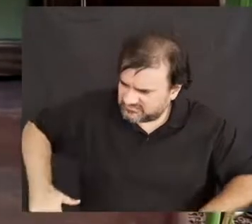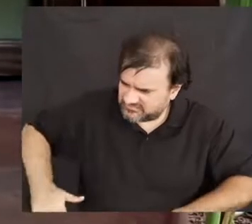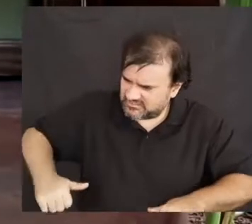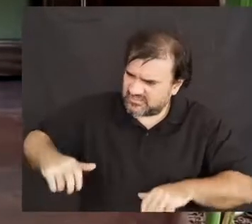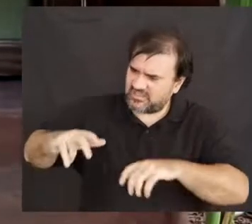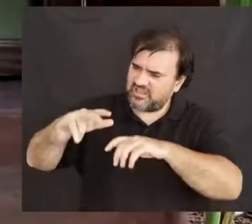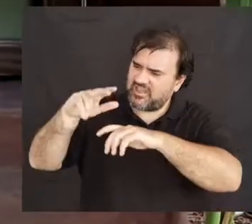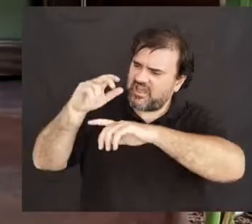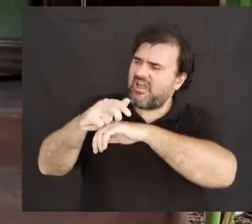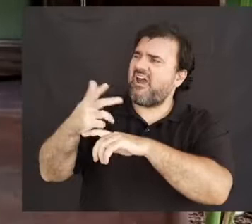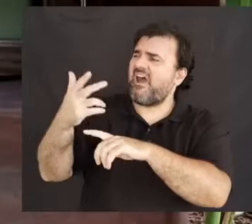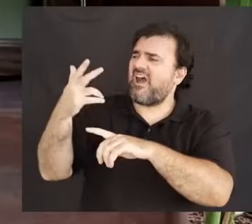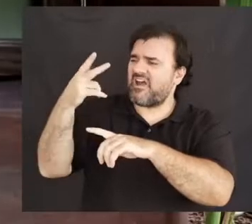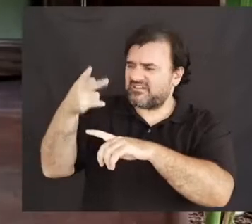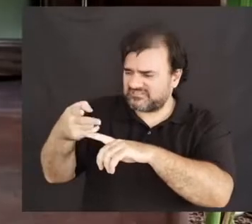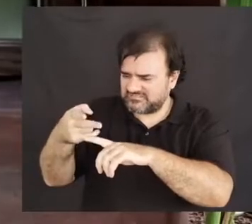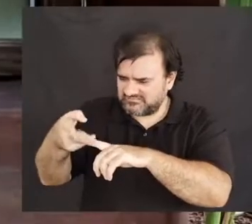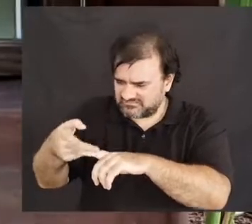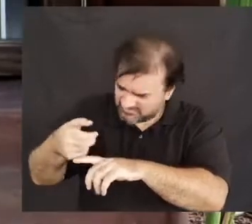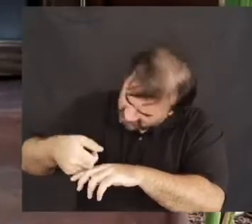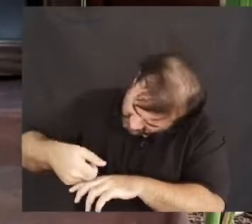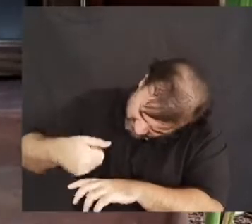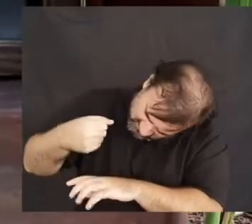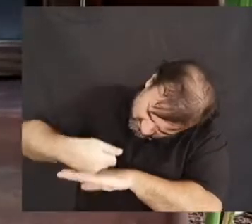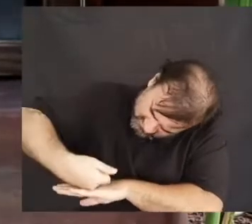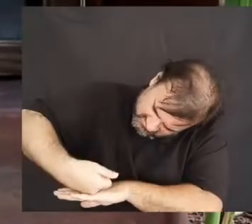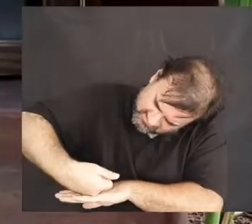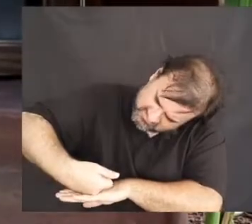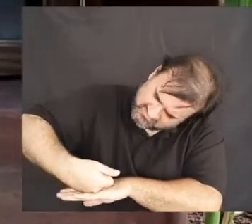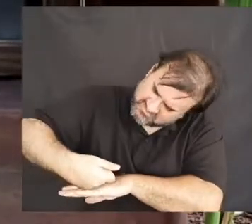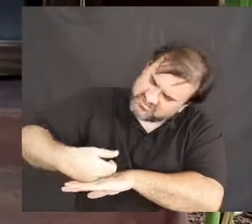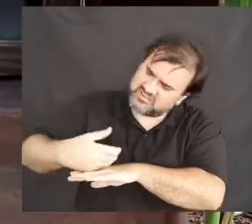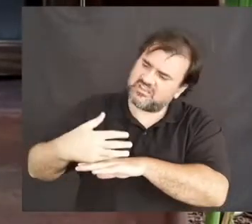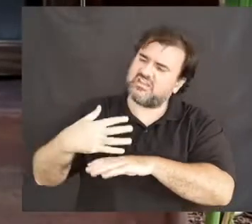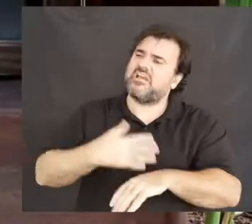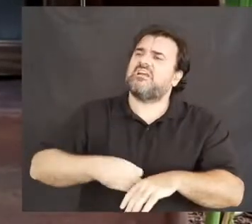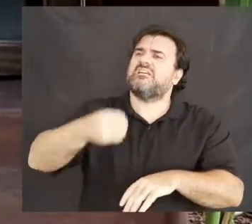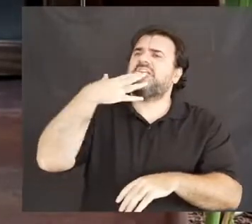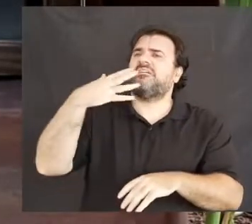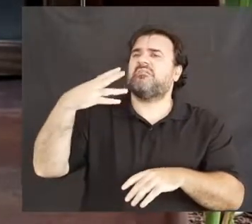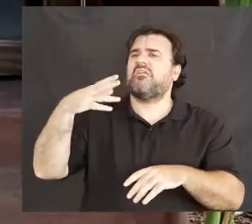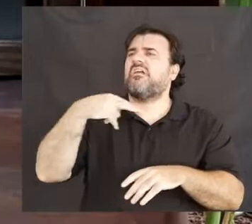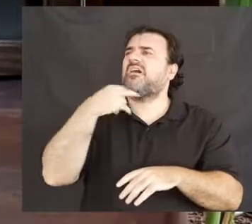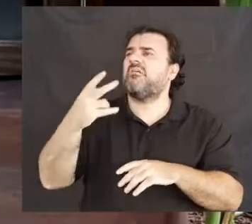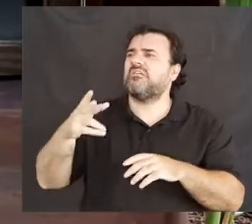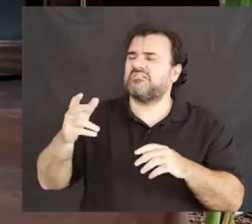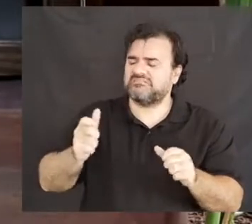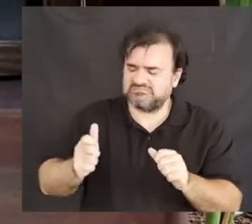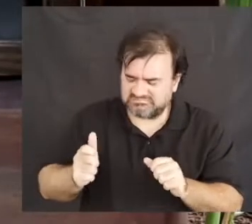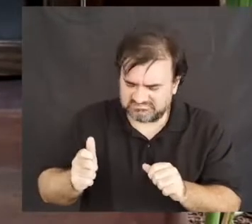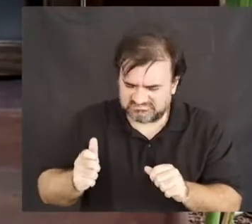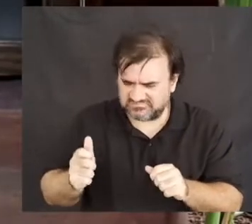voz temblorosa y llena de reconvenciones, exclamó: ¡Mi pobre hosco! ¡Se nucó